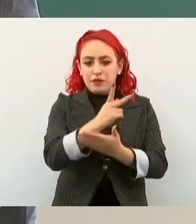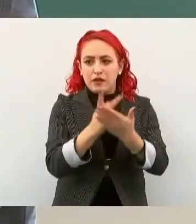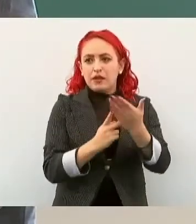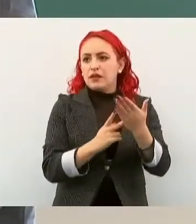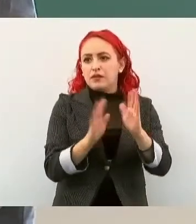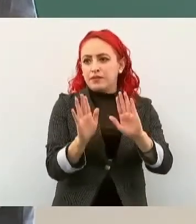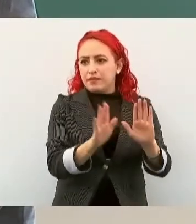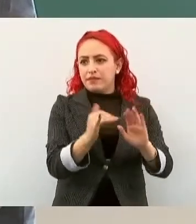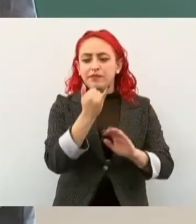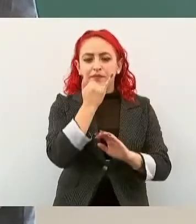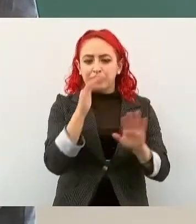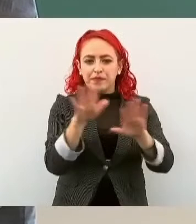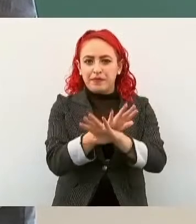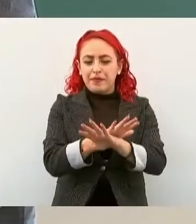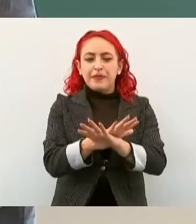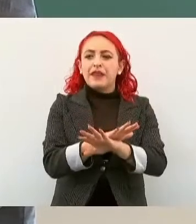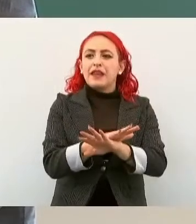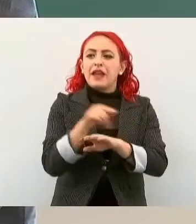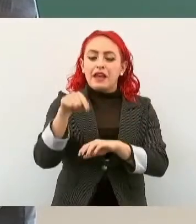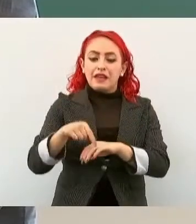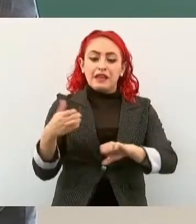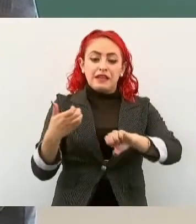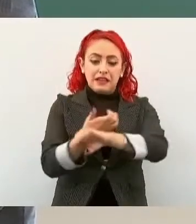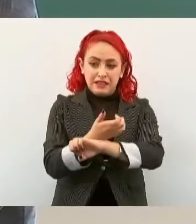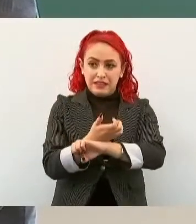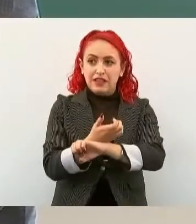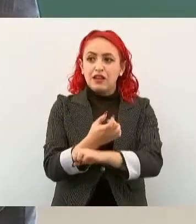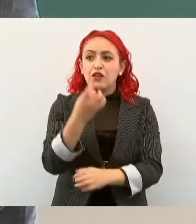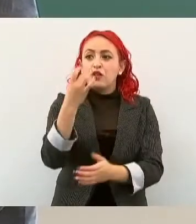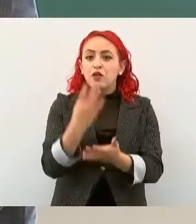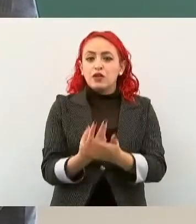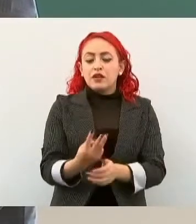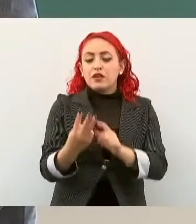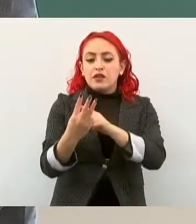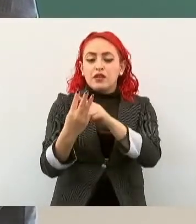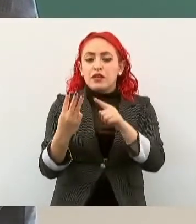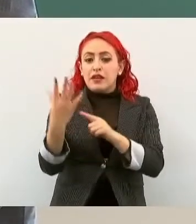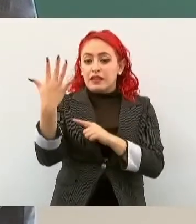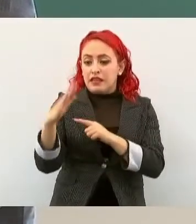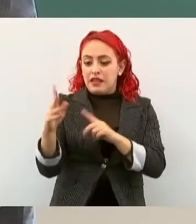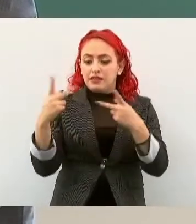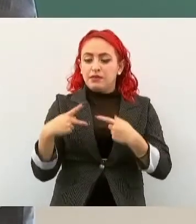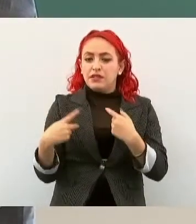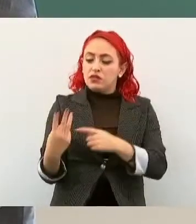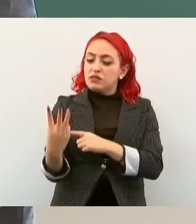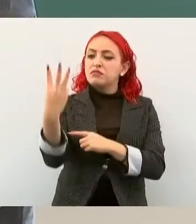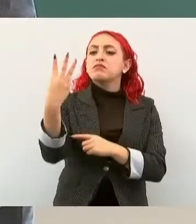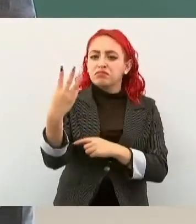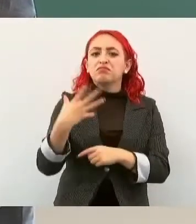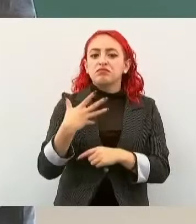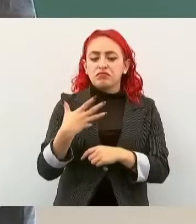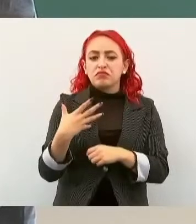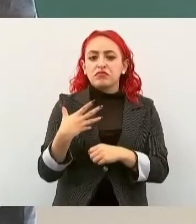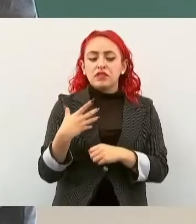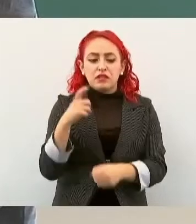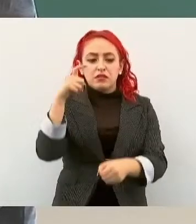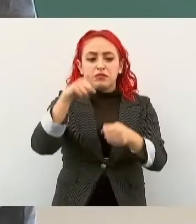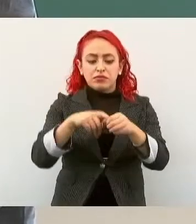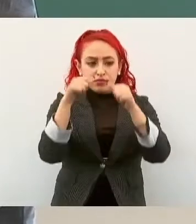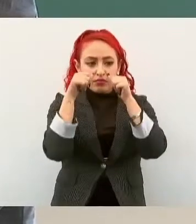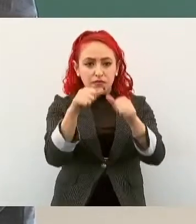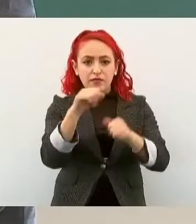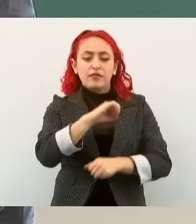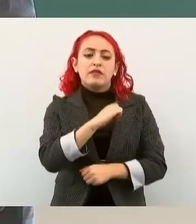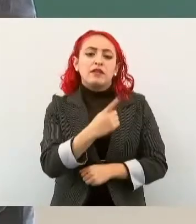es programa. Actualmente en el estado, solo 3 de cada 10 habitantes cuentan con seguridad social en